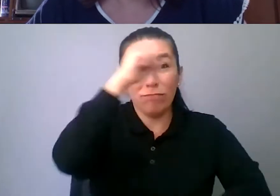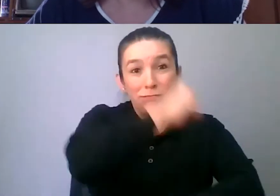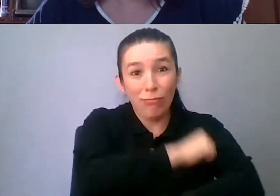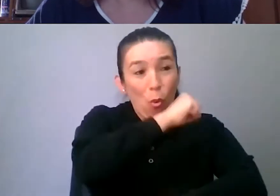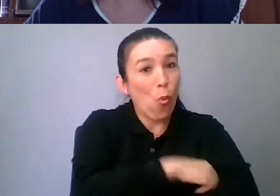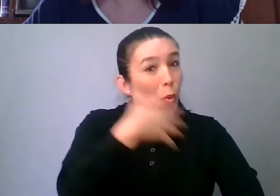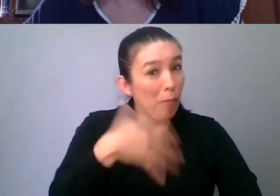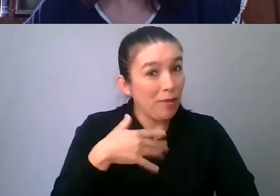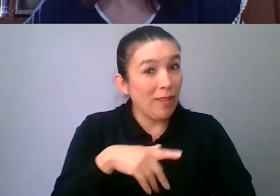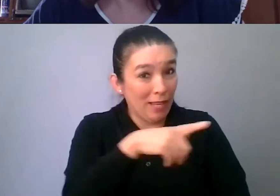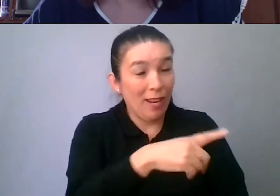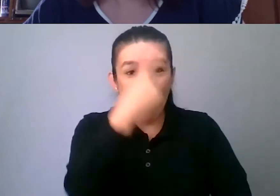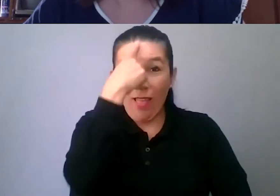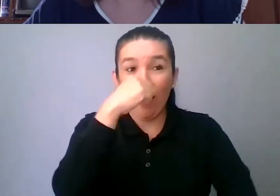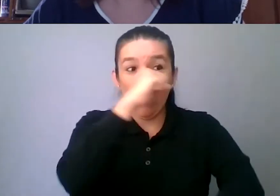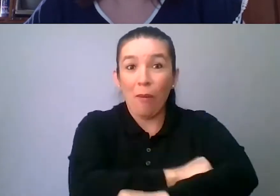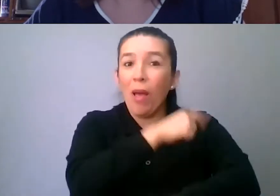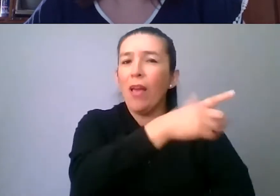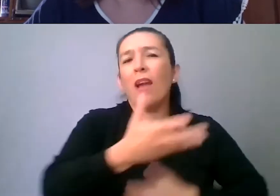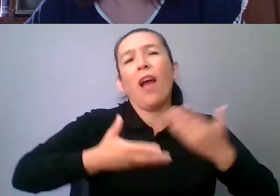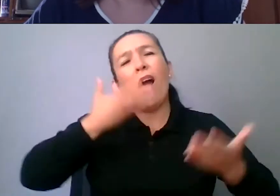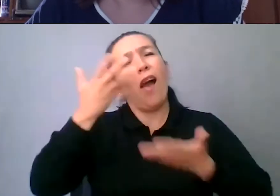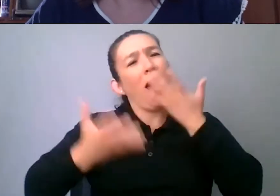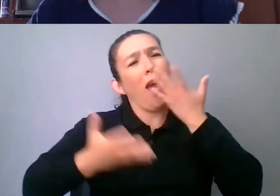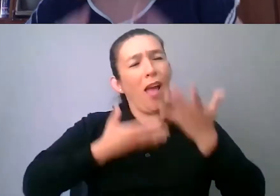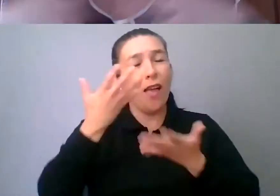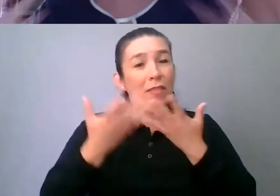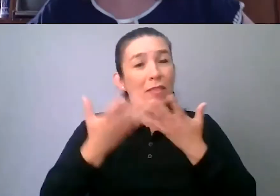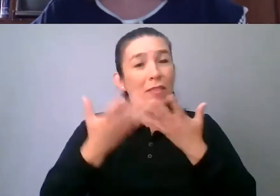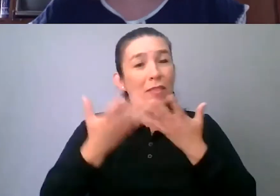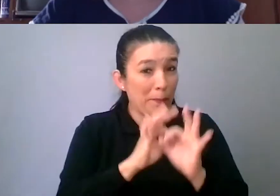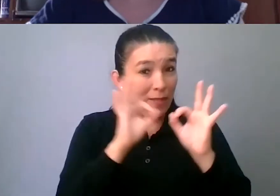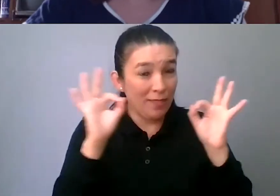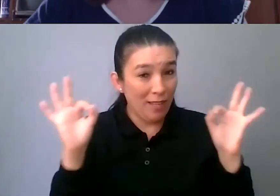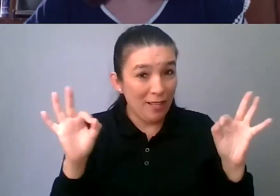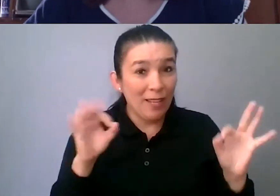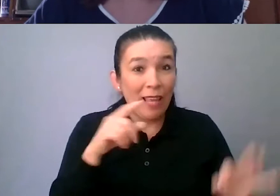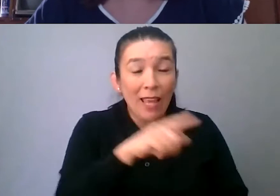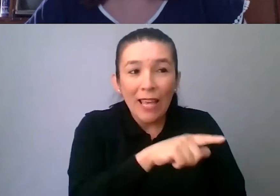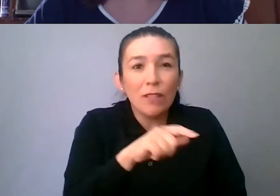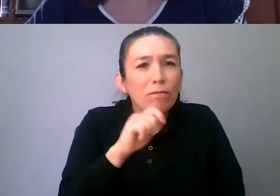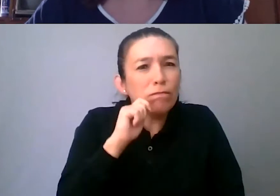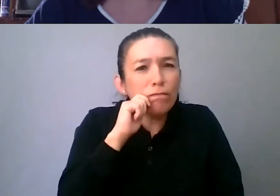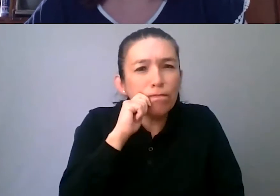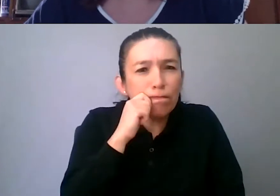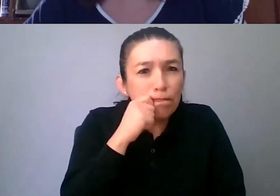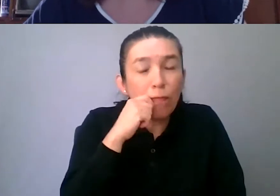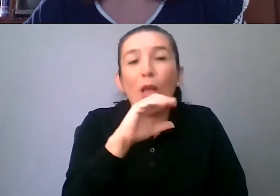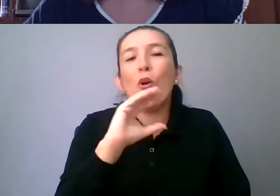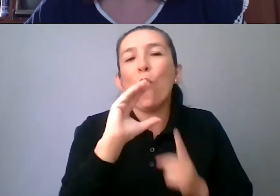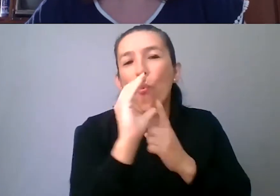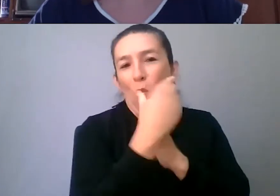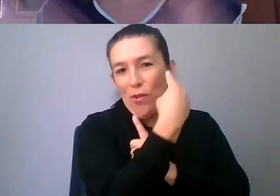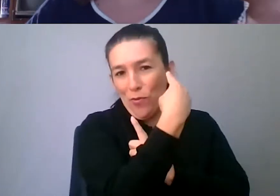en Isla de Pascua, a través de los cantos, que tiene un nombre especial también, significa algo en su cultura, digamos.